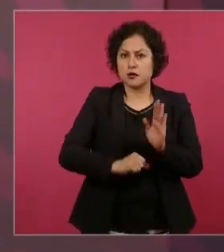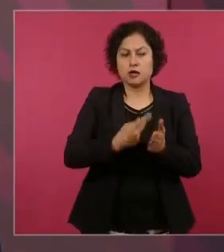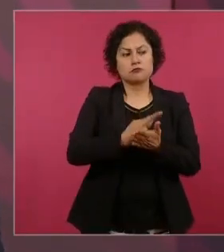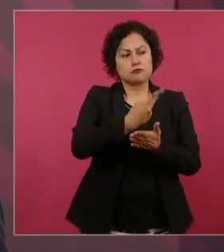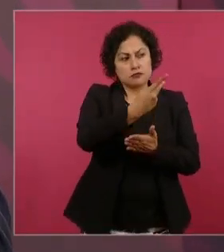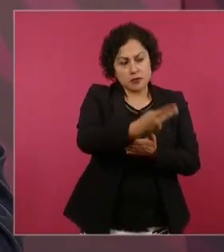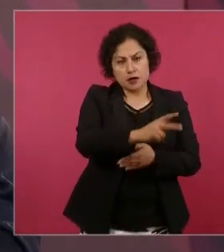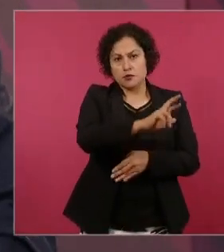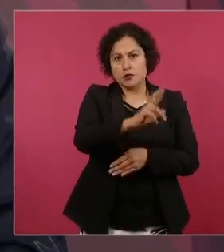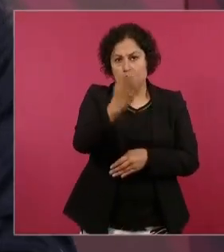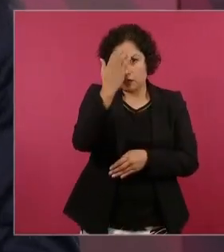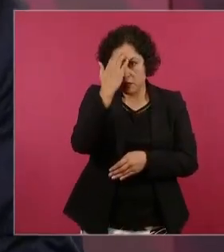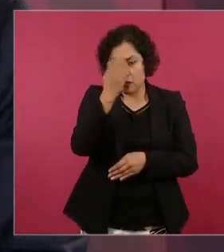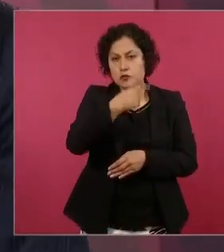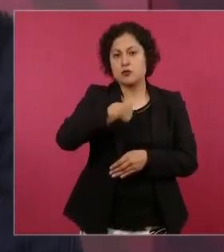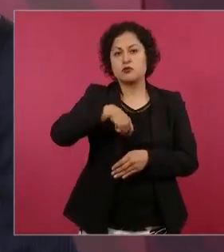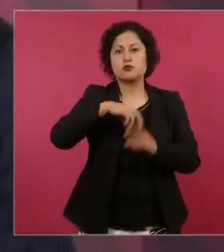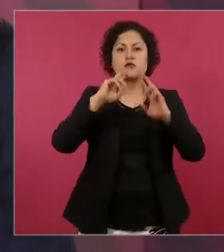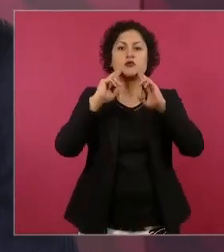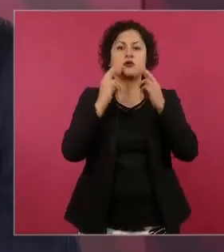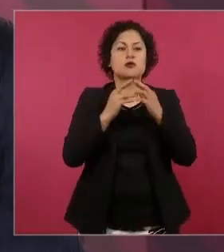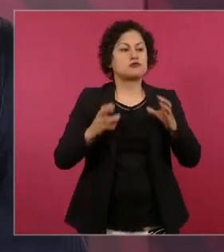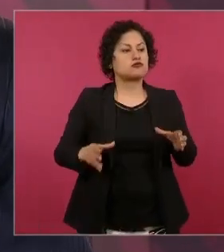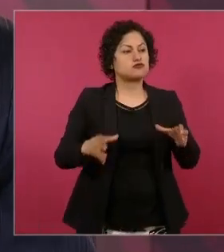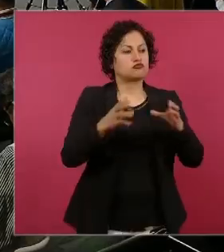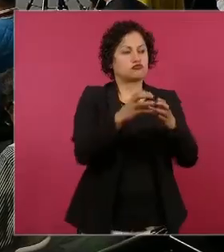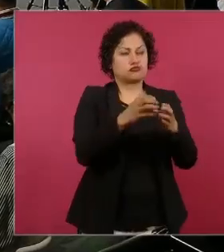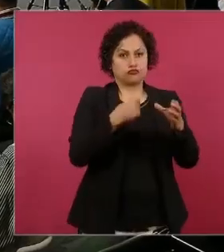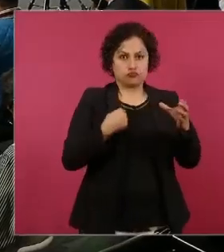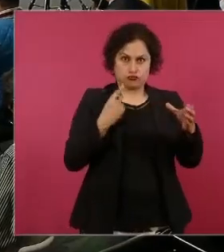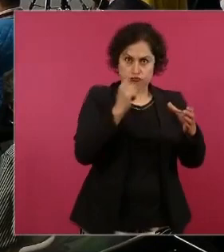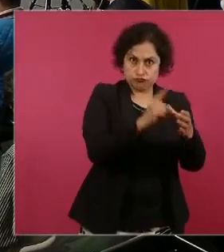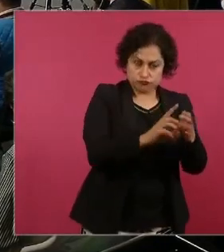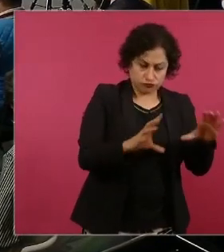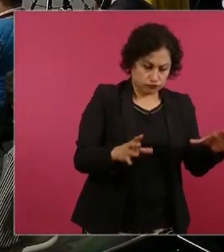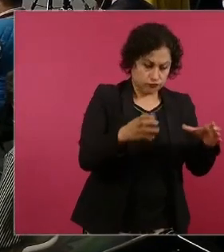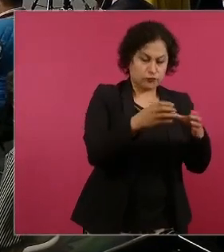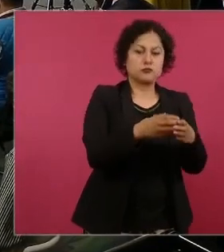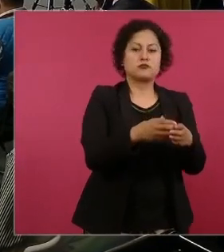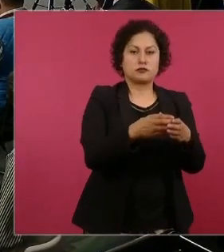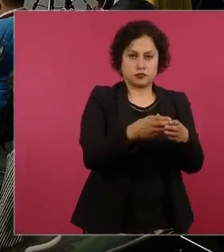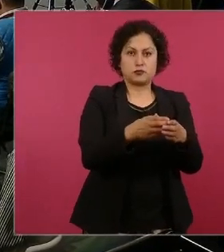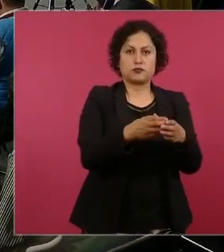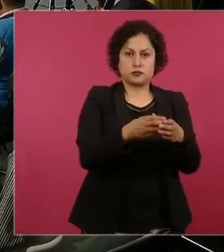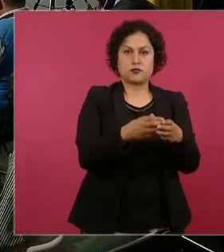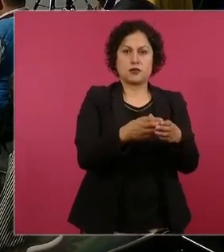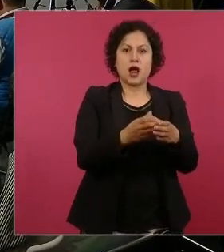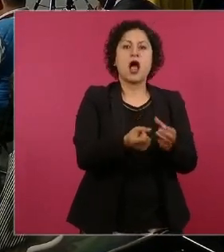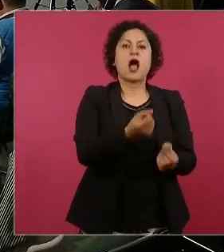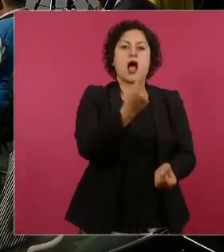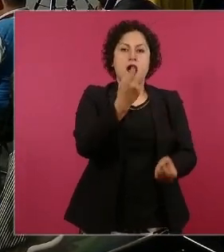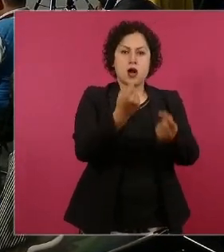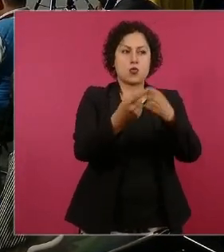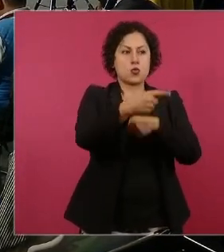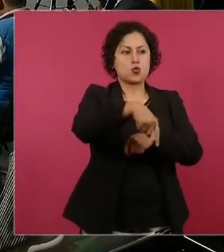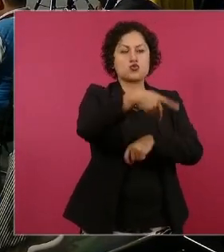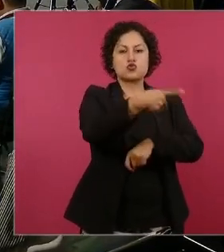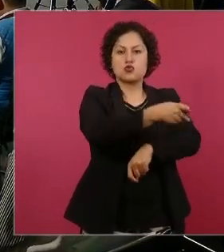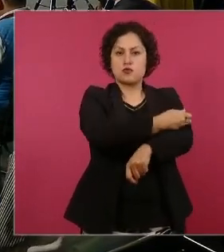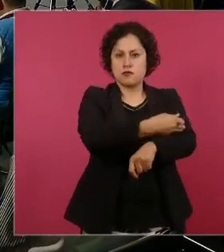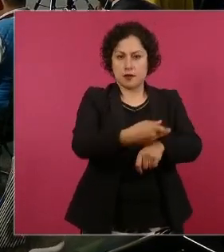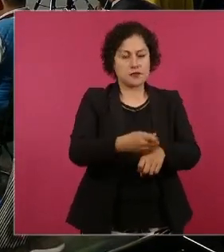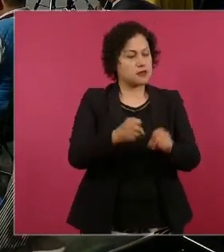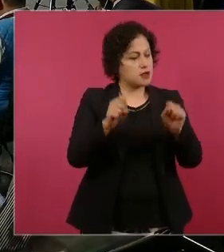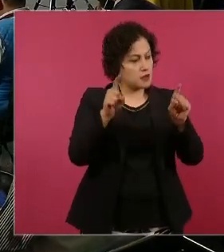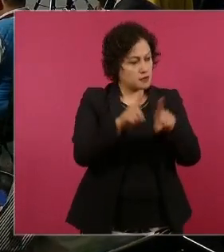nos reunimos con ellos, en algunos casos con familiares de